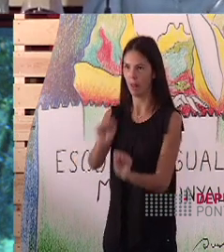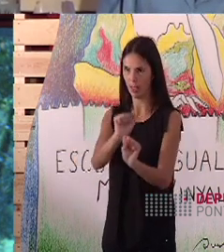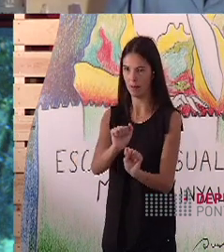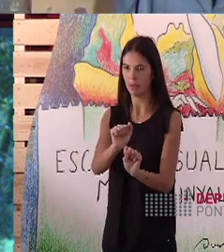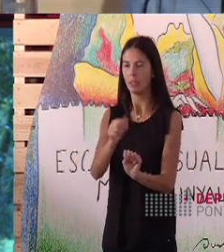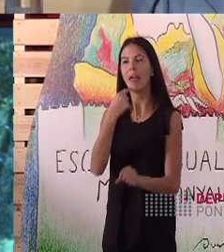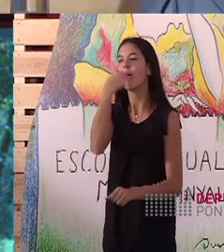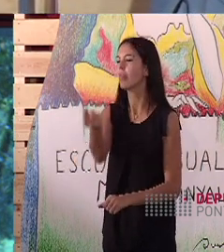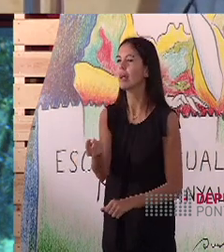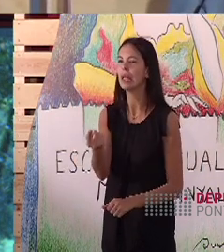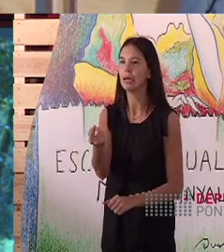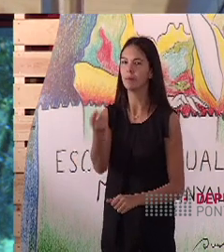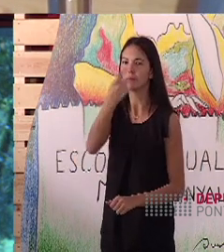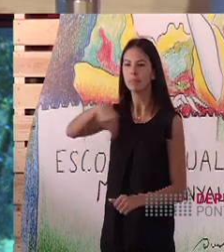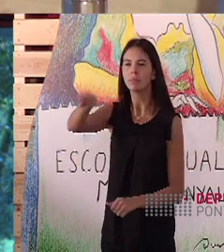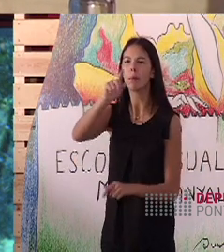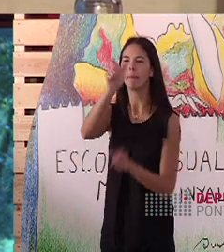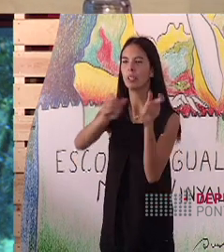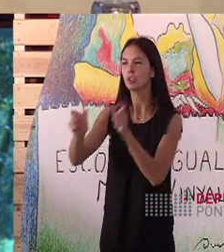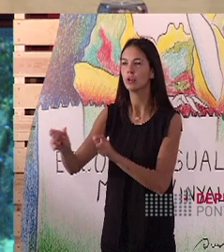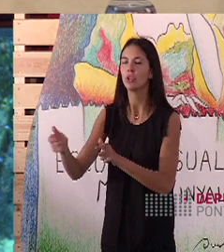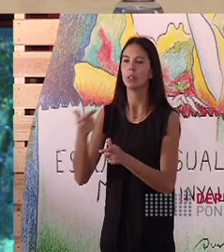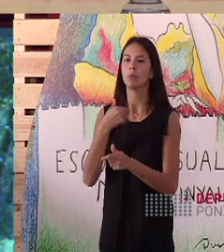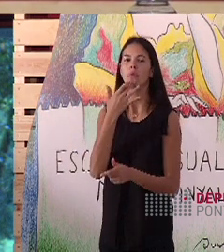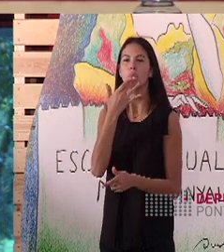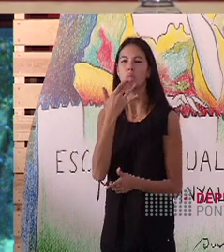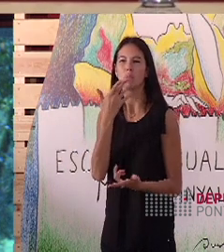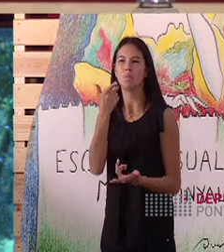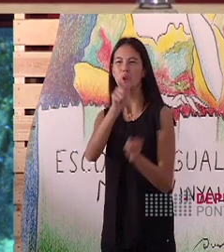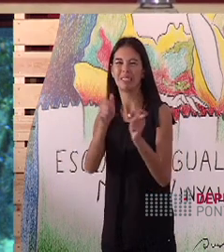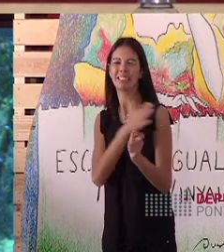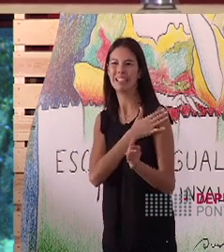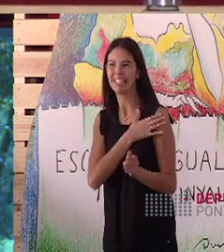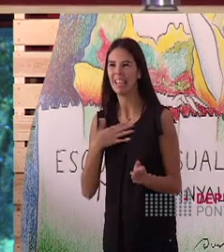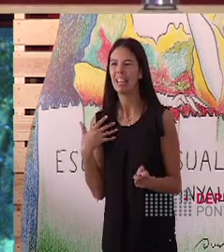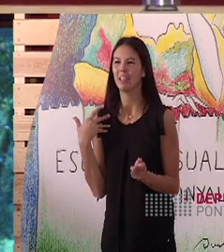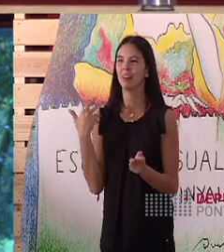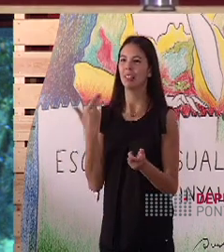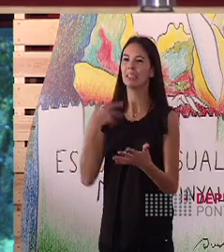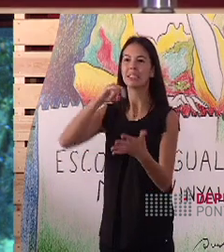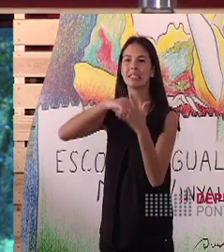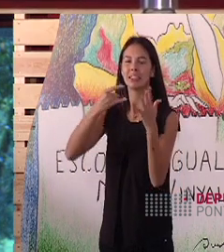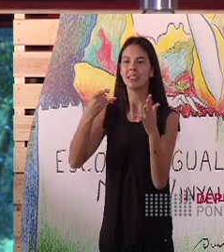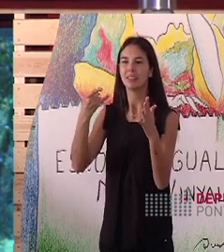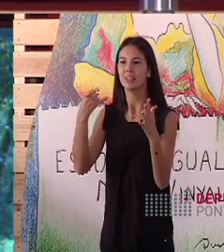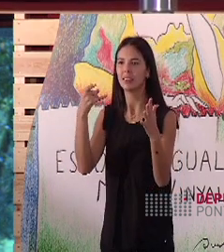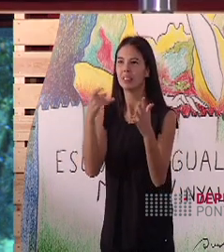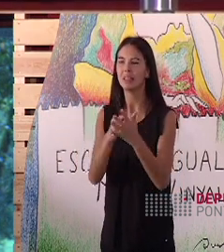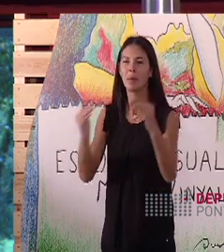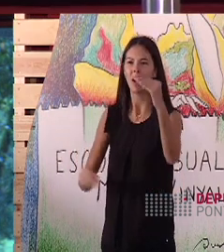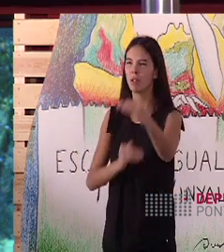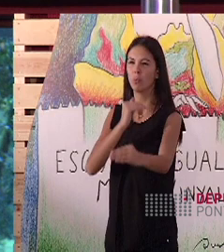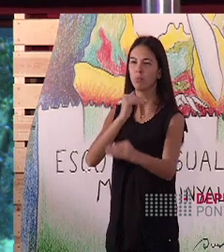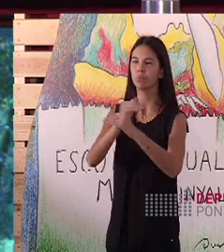para decirlles a aqueles que queren dinamitar un sistema de